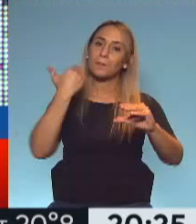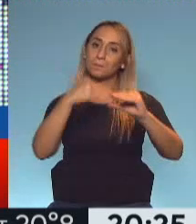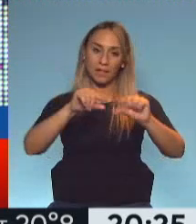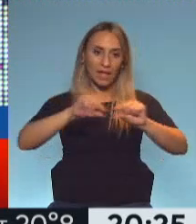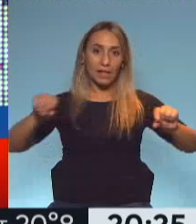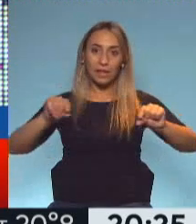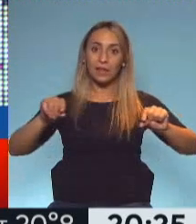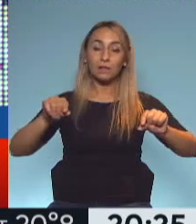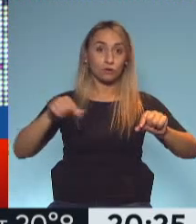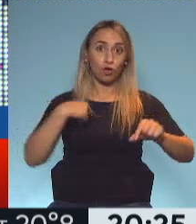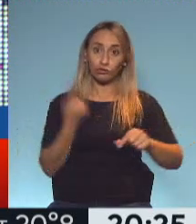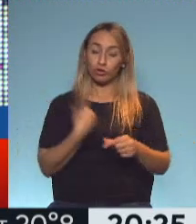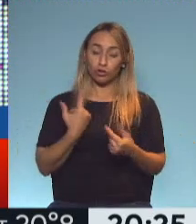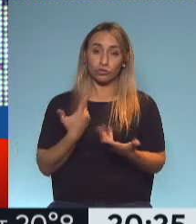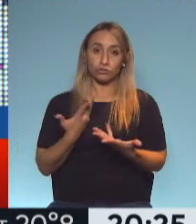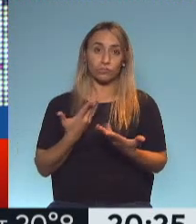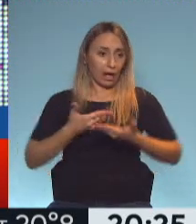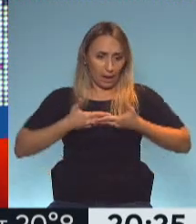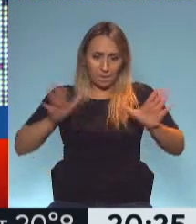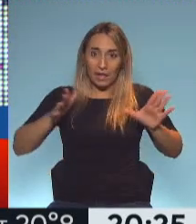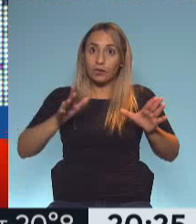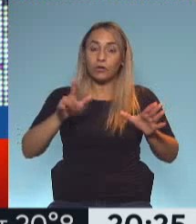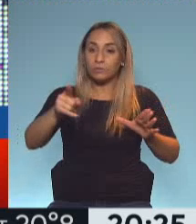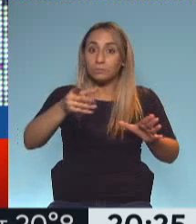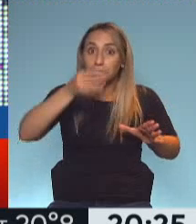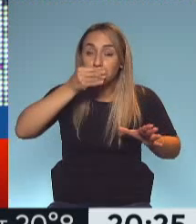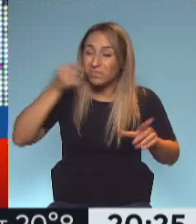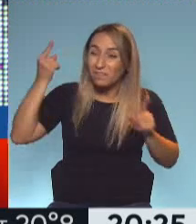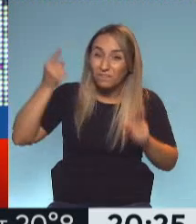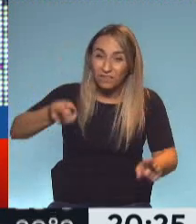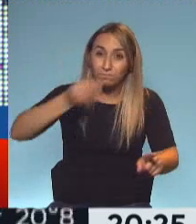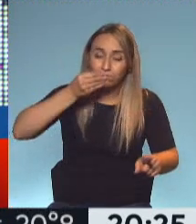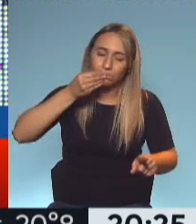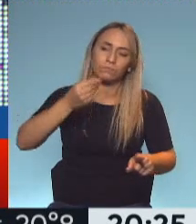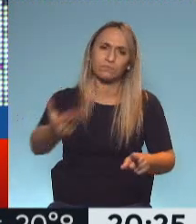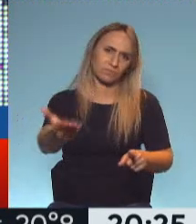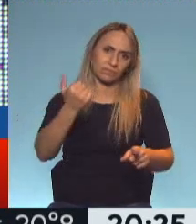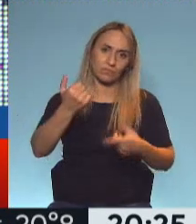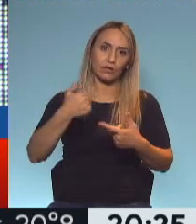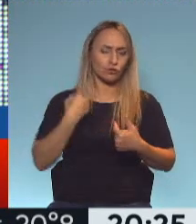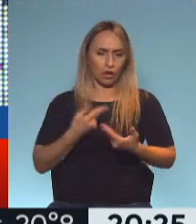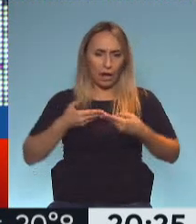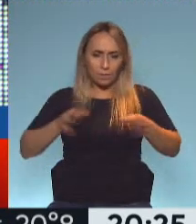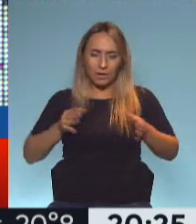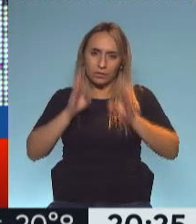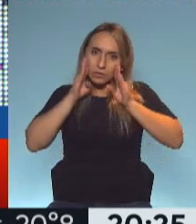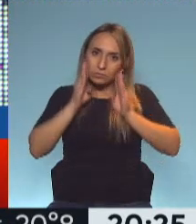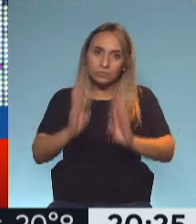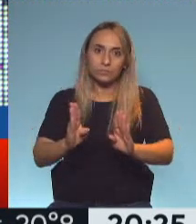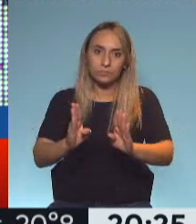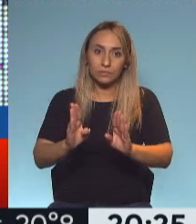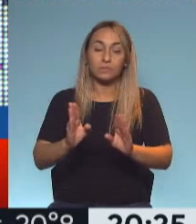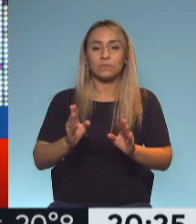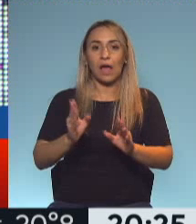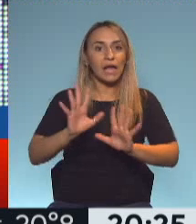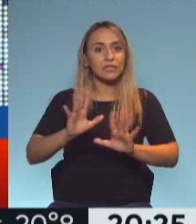abiertos a escuchar y a escuchar esa necesidad de que muchos compañeros, insisto, un lugar apropiado para tender estos puentes